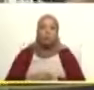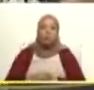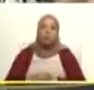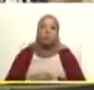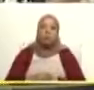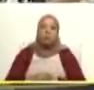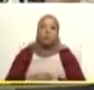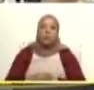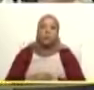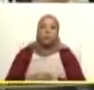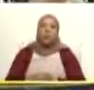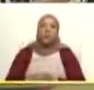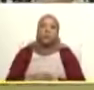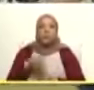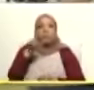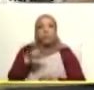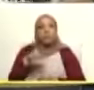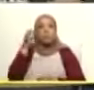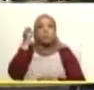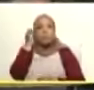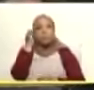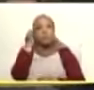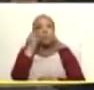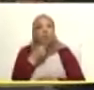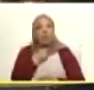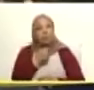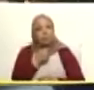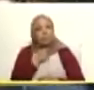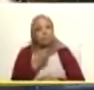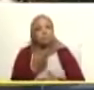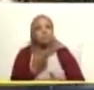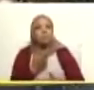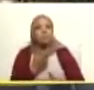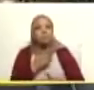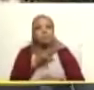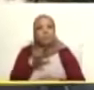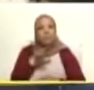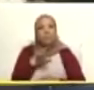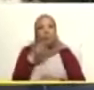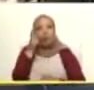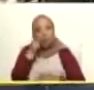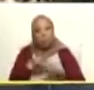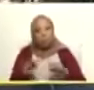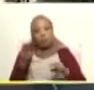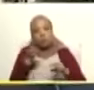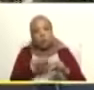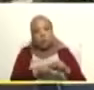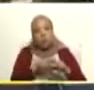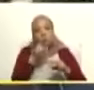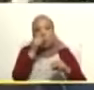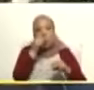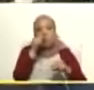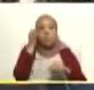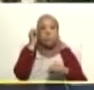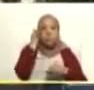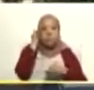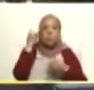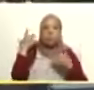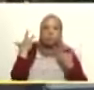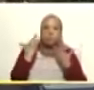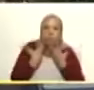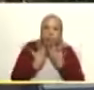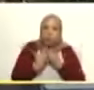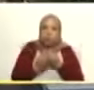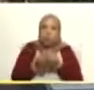que Génesis, presidente, también le diga la emoción, porque nosotros, así como los niños, las niñas, nuestros jóvenes, acompañarán a